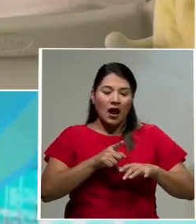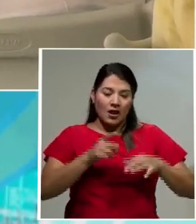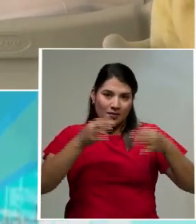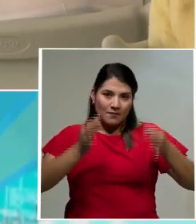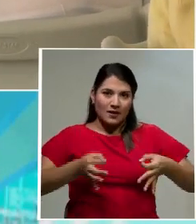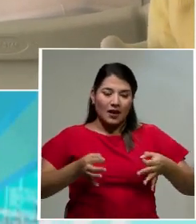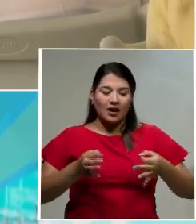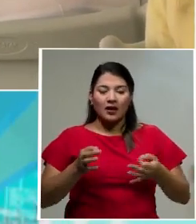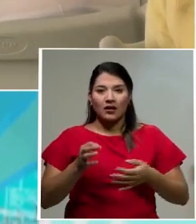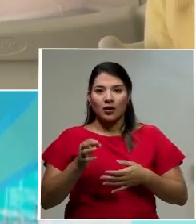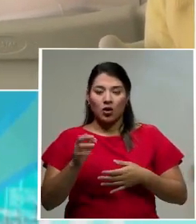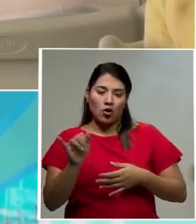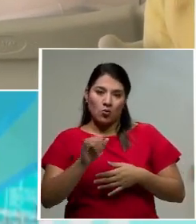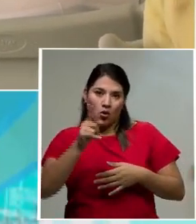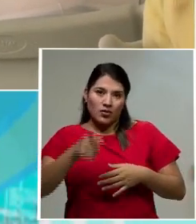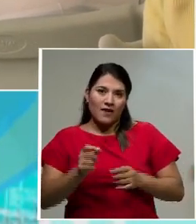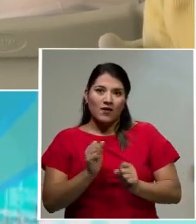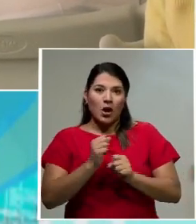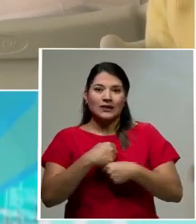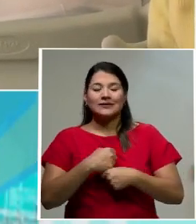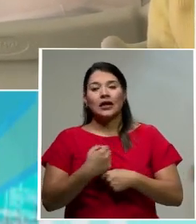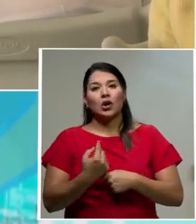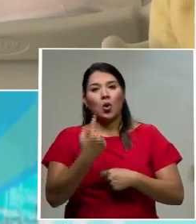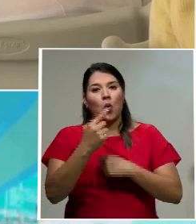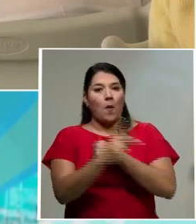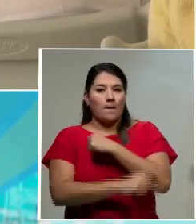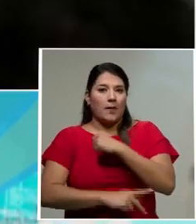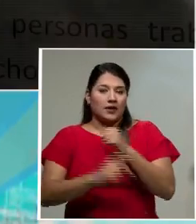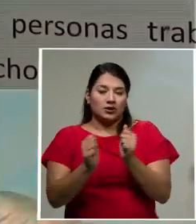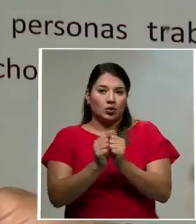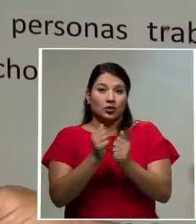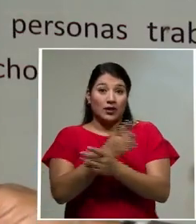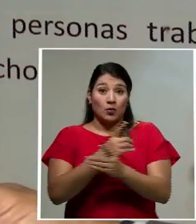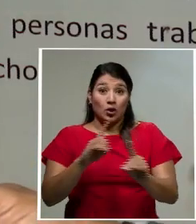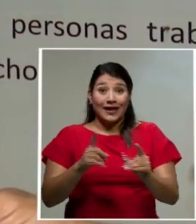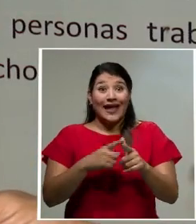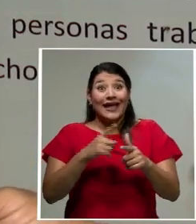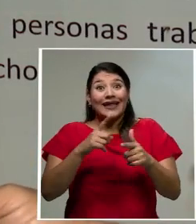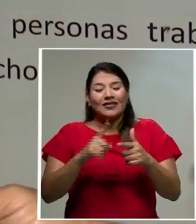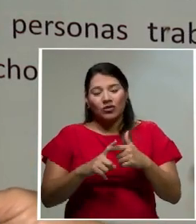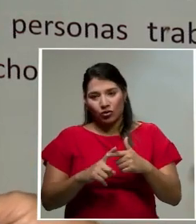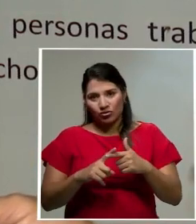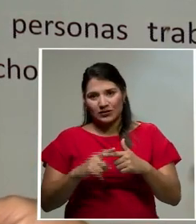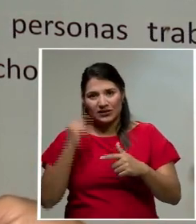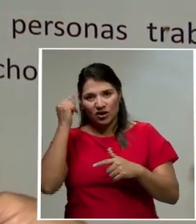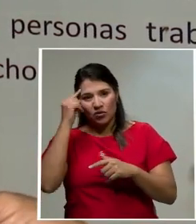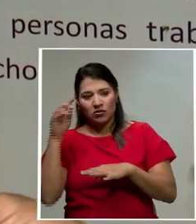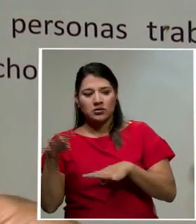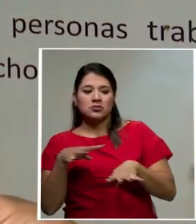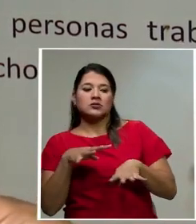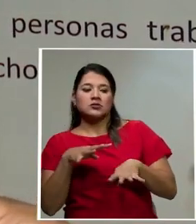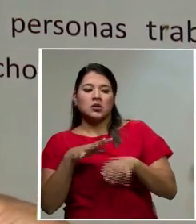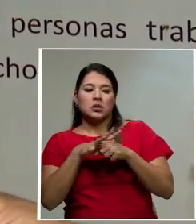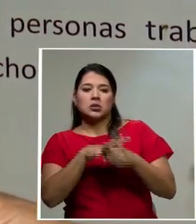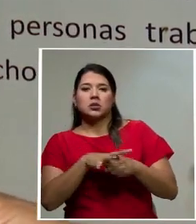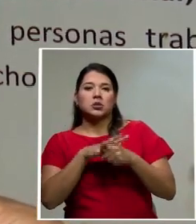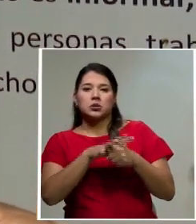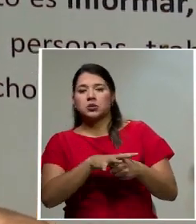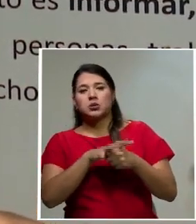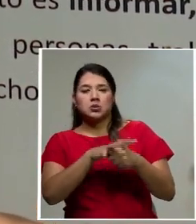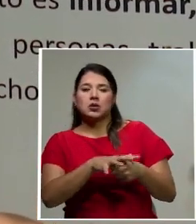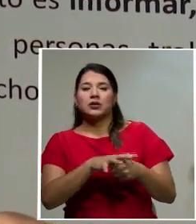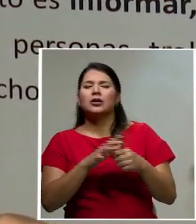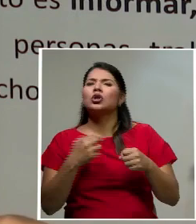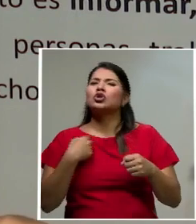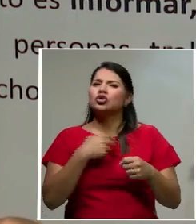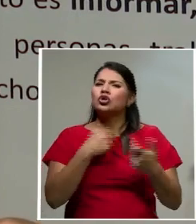en un medio de comunicación o en un país totalmente democrático, dando una noticia, y eso les lleva a definitivamente ser perseguidos, ¿verdad? Ya